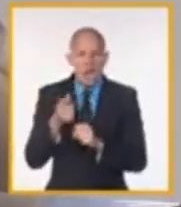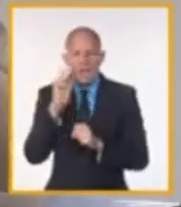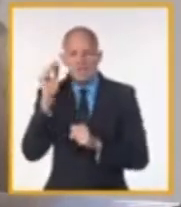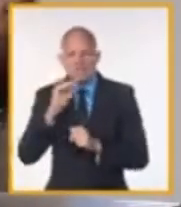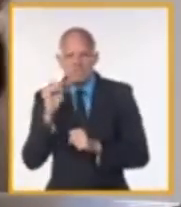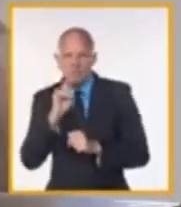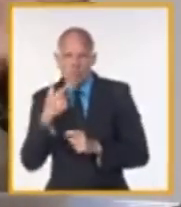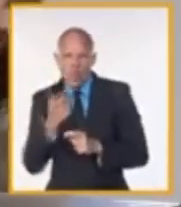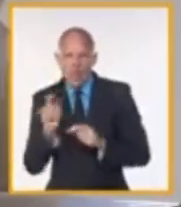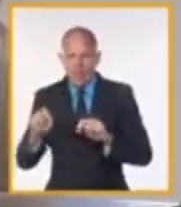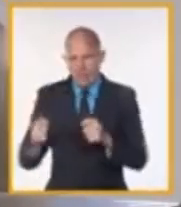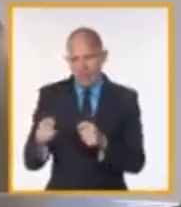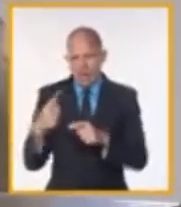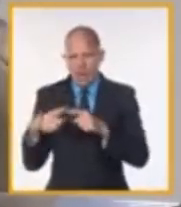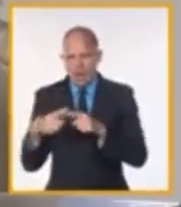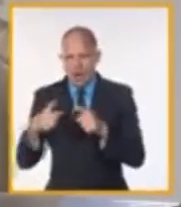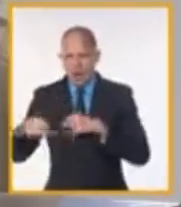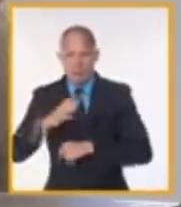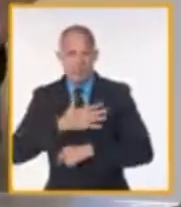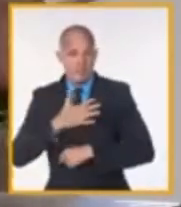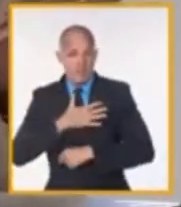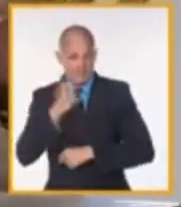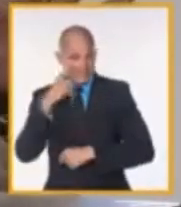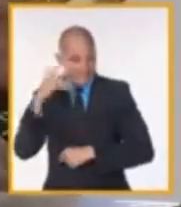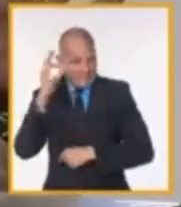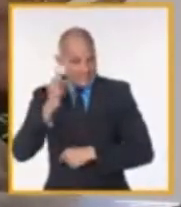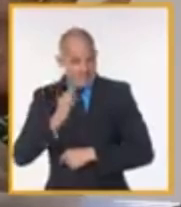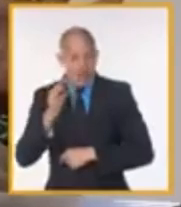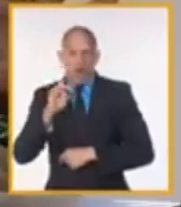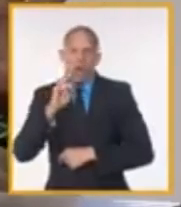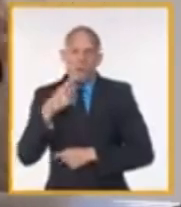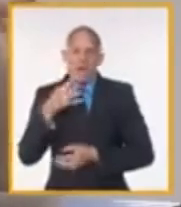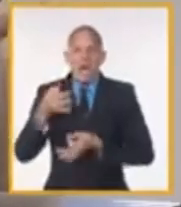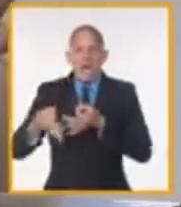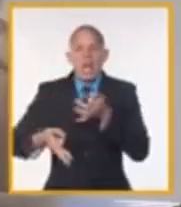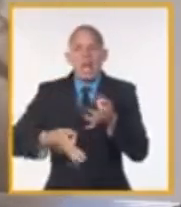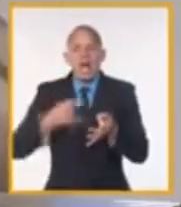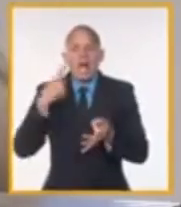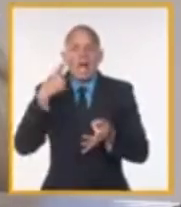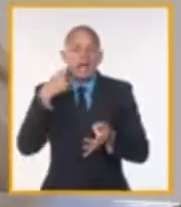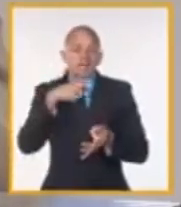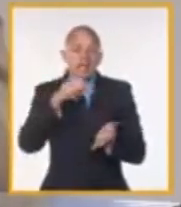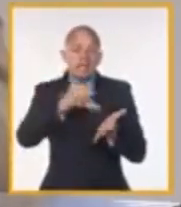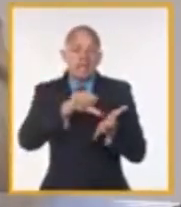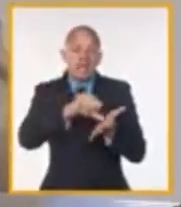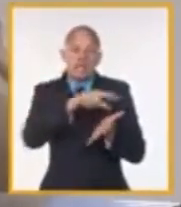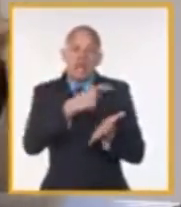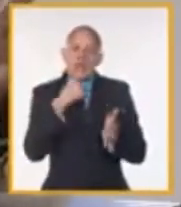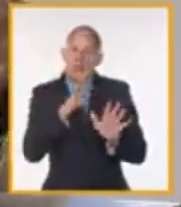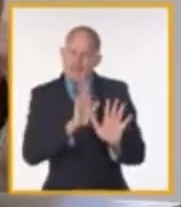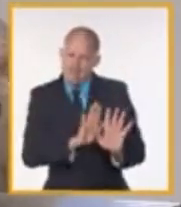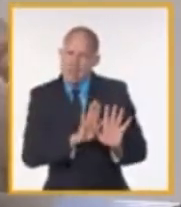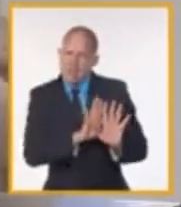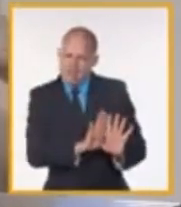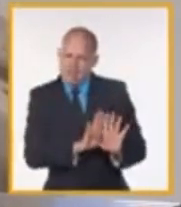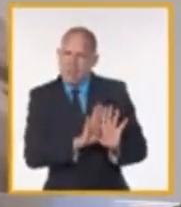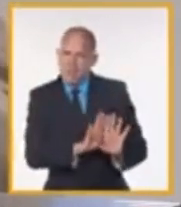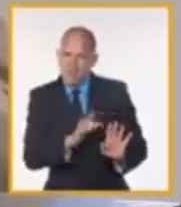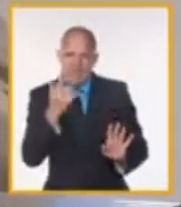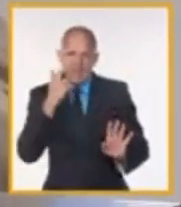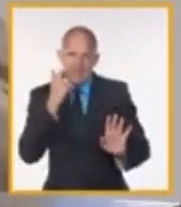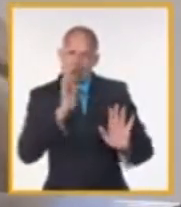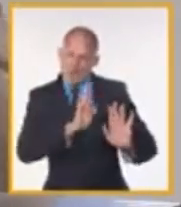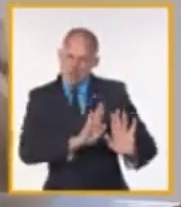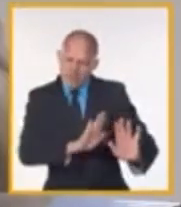privados oficiales para tranquilizar al gobierno de Irán no no nosotros vamos a impedir nosotros vamos a evitar